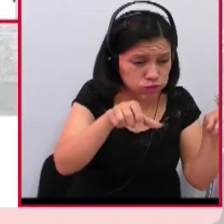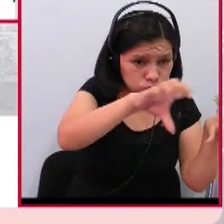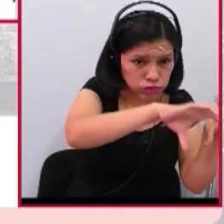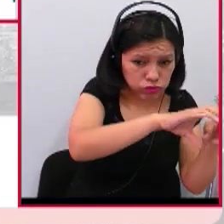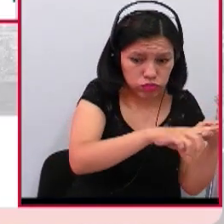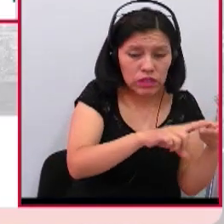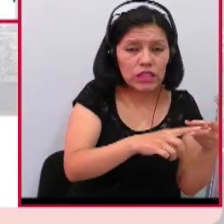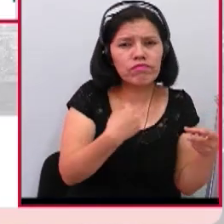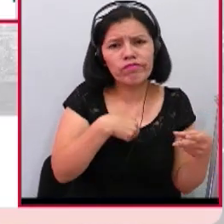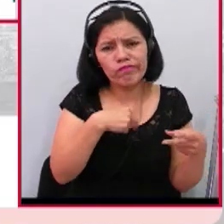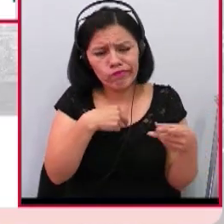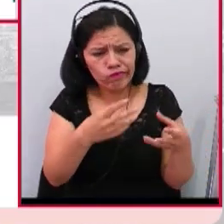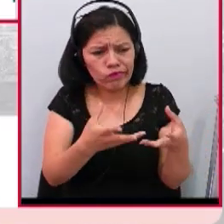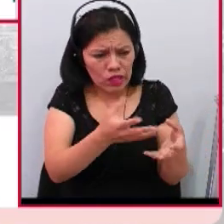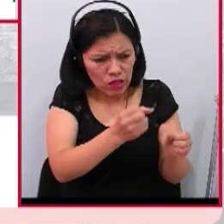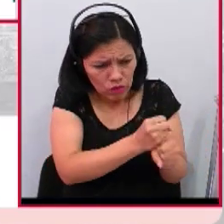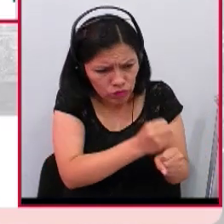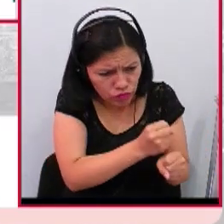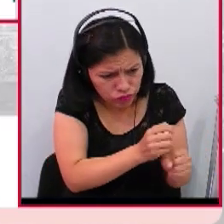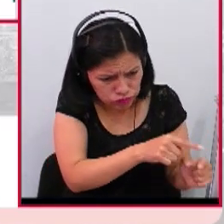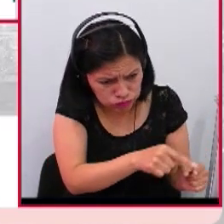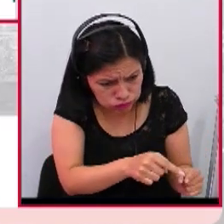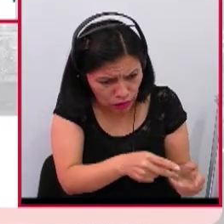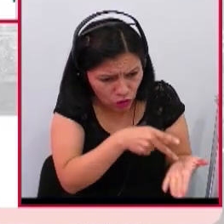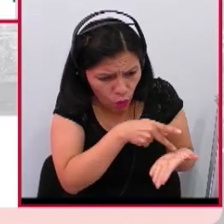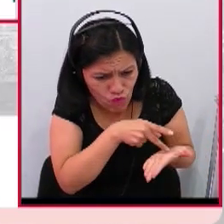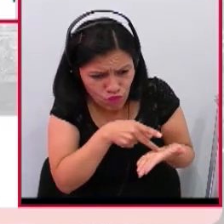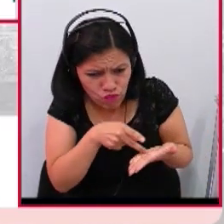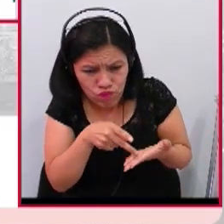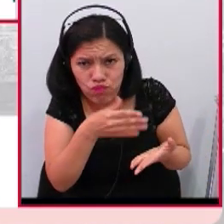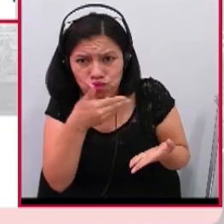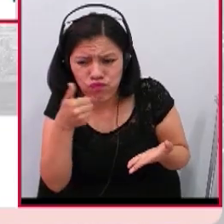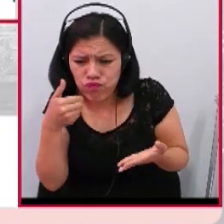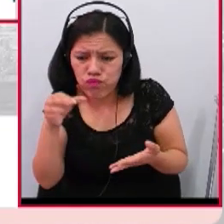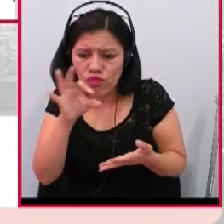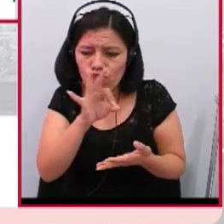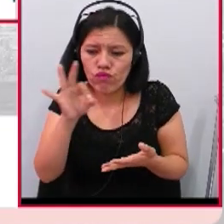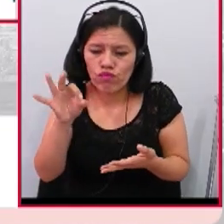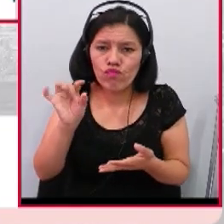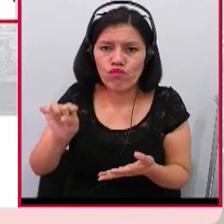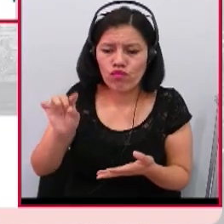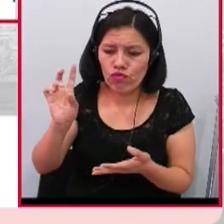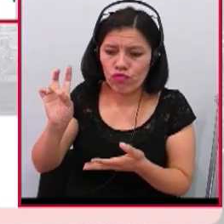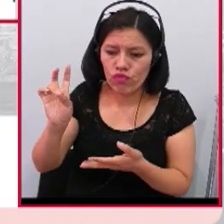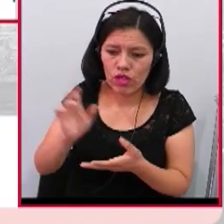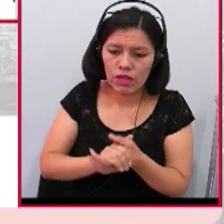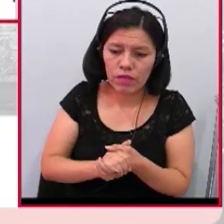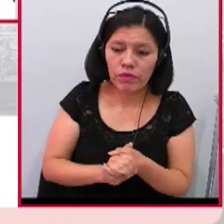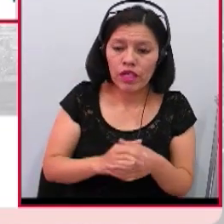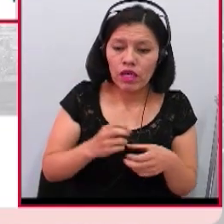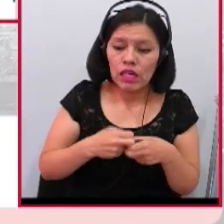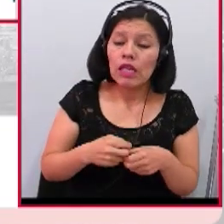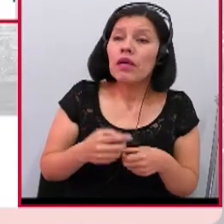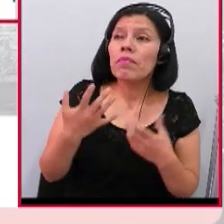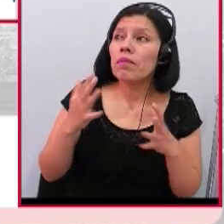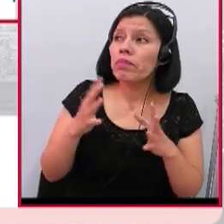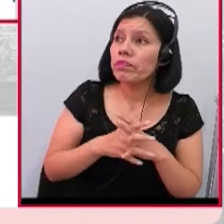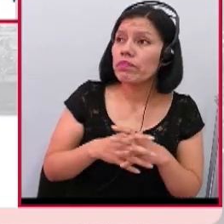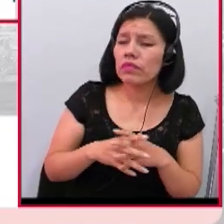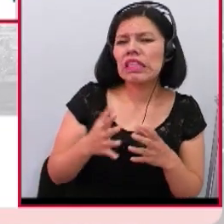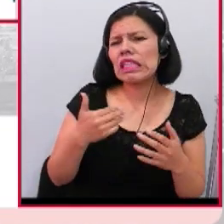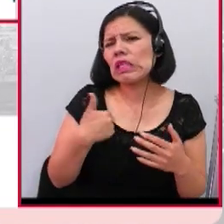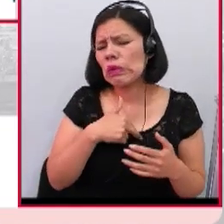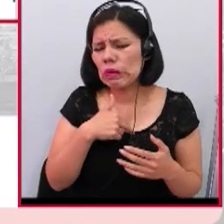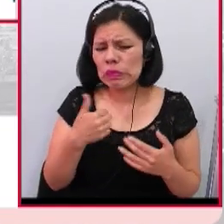de 99.7 y luego lo moldeamos en anos de 430 kilos, básicamente. Aproximadamente al día estamos